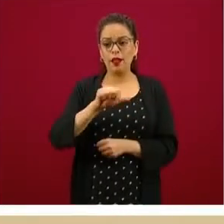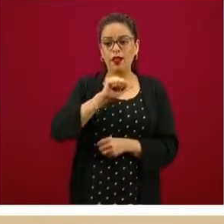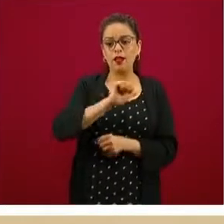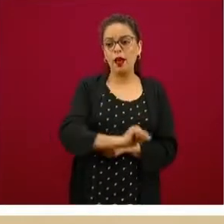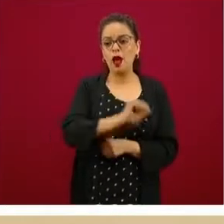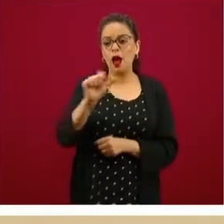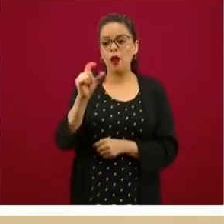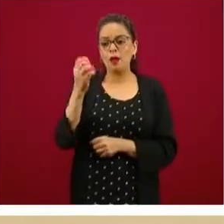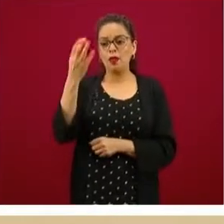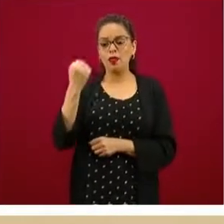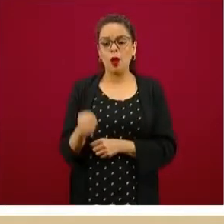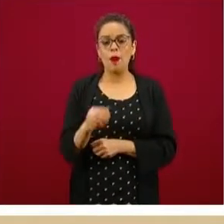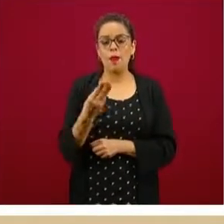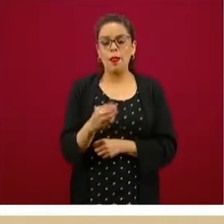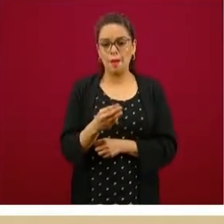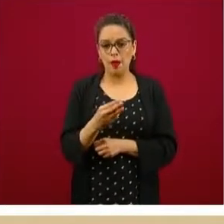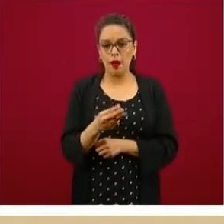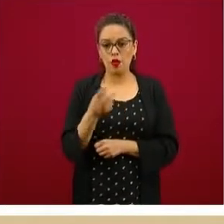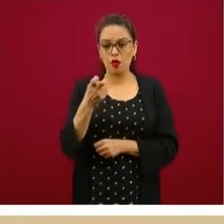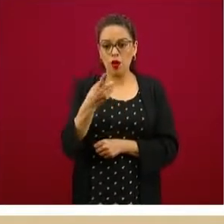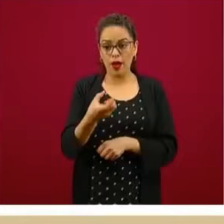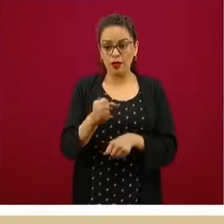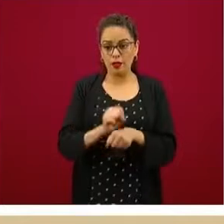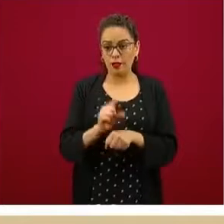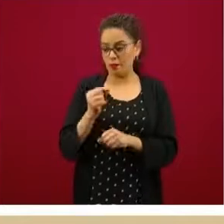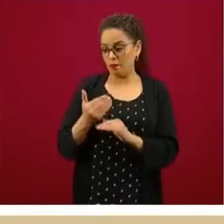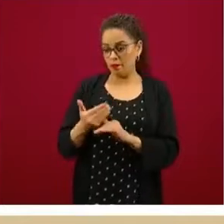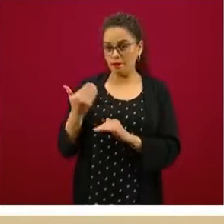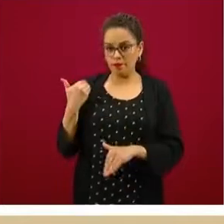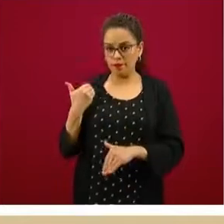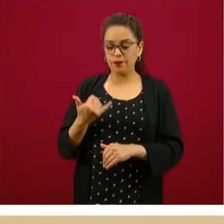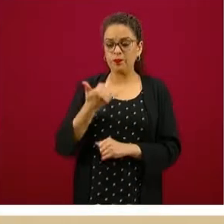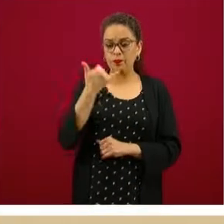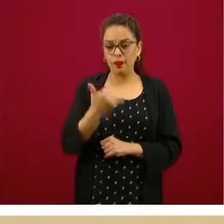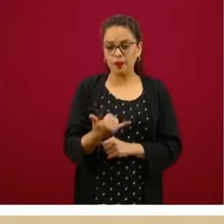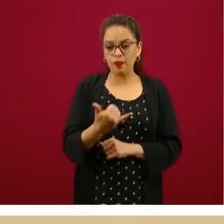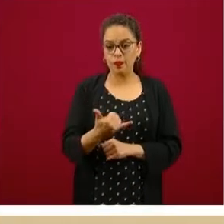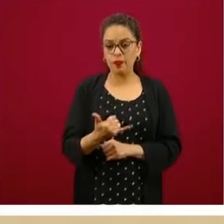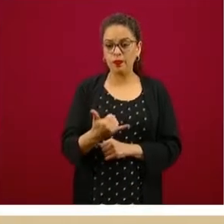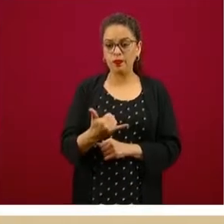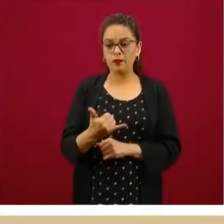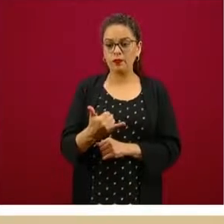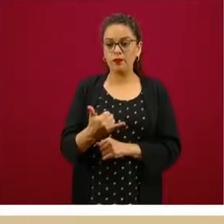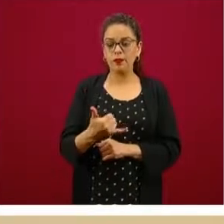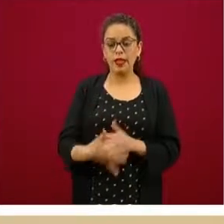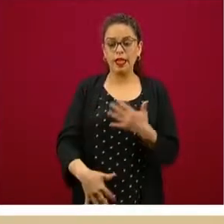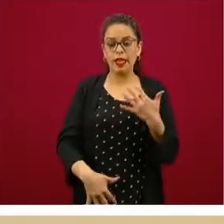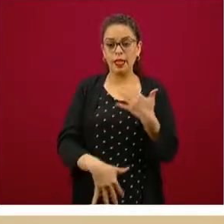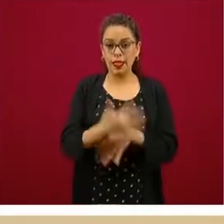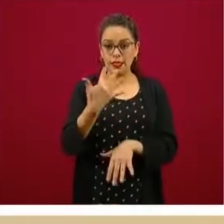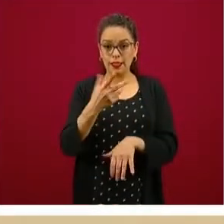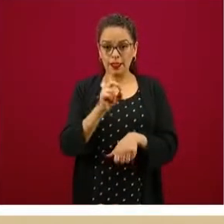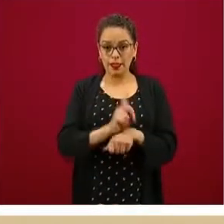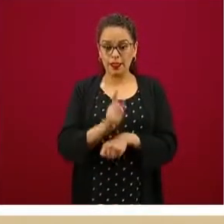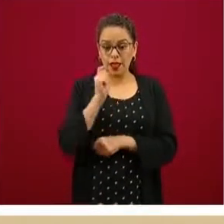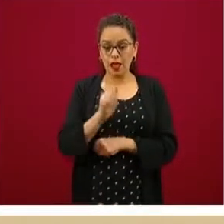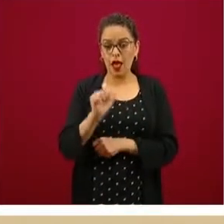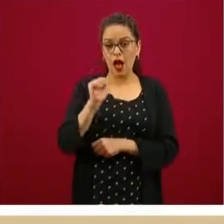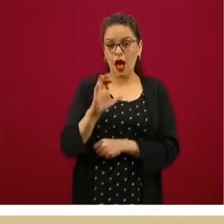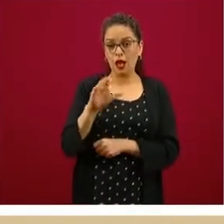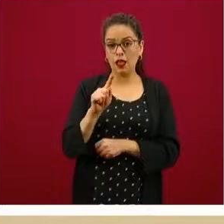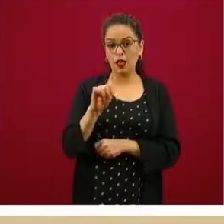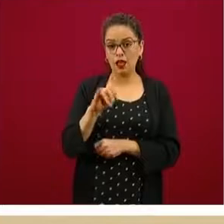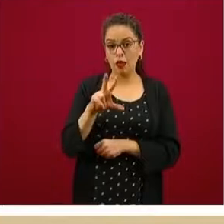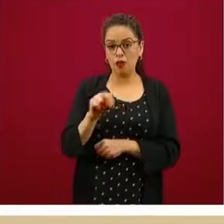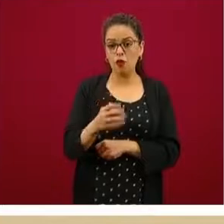mayo, es decir, la semana más reciente, y la quincena reciente, que son los casos activos desde el 9